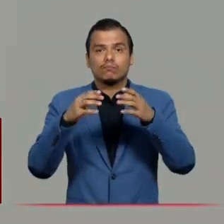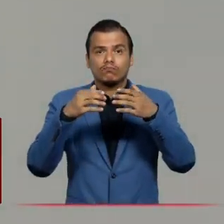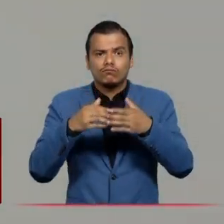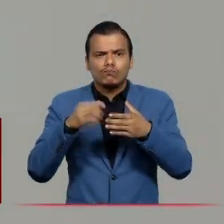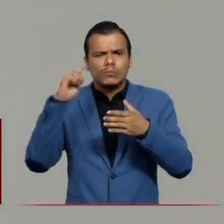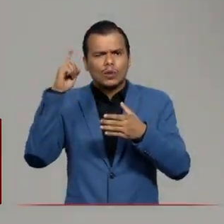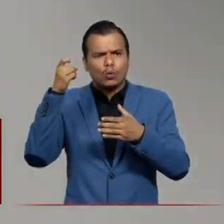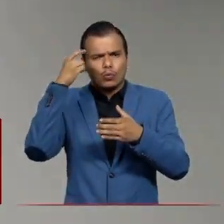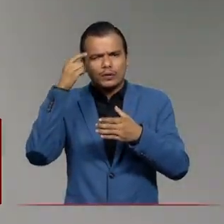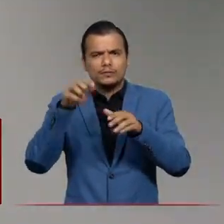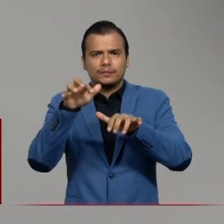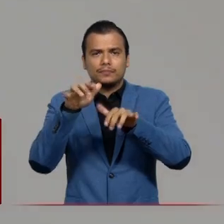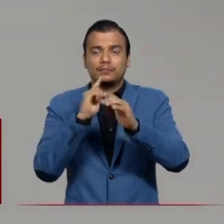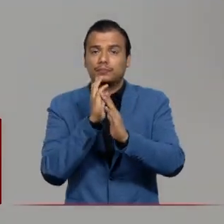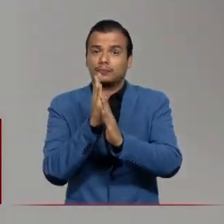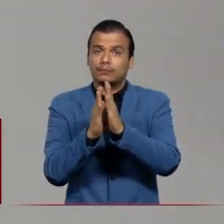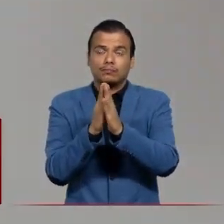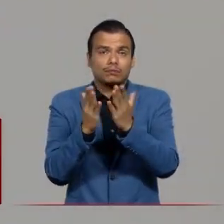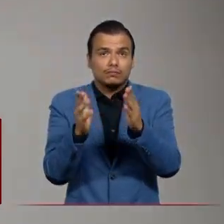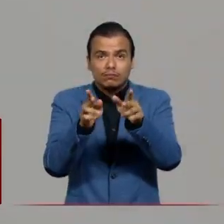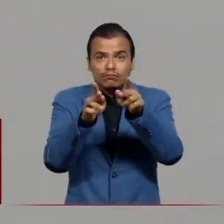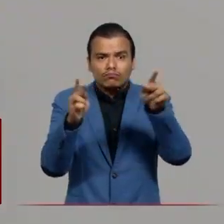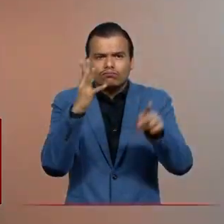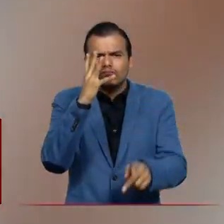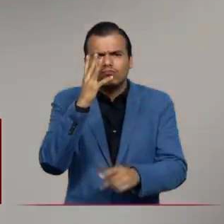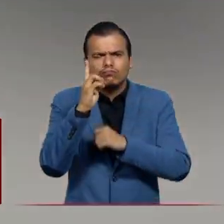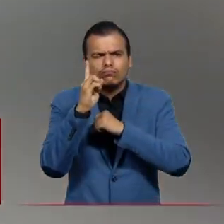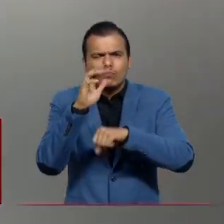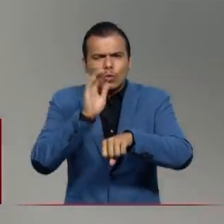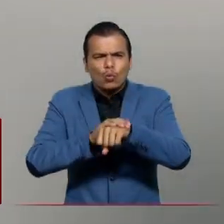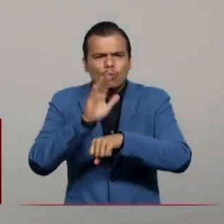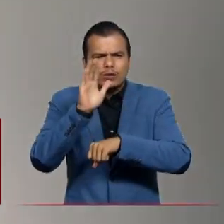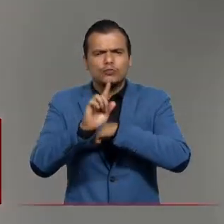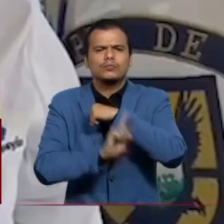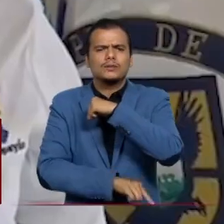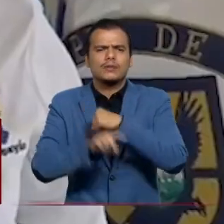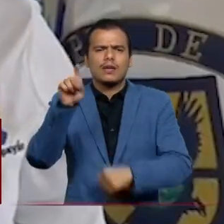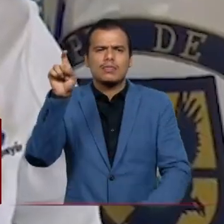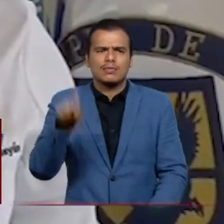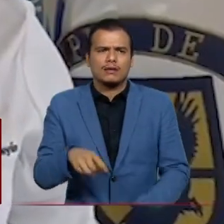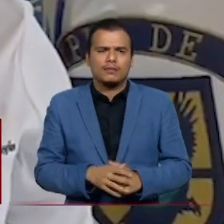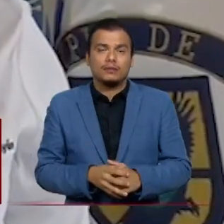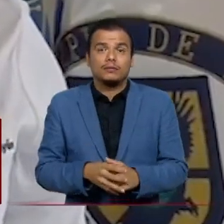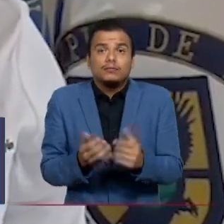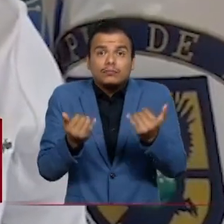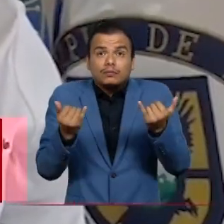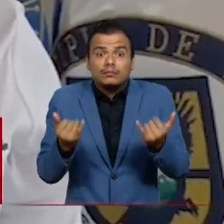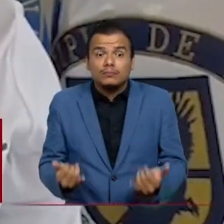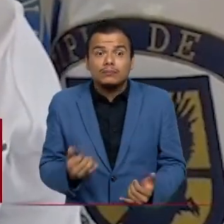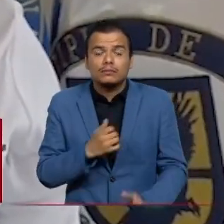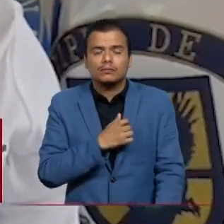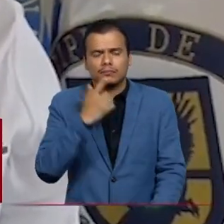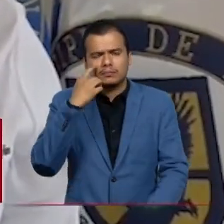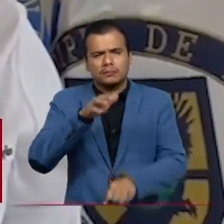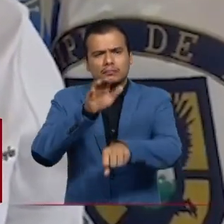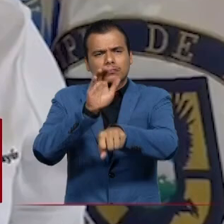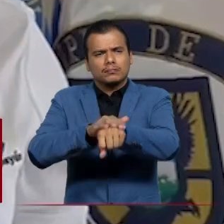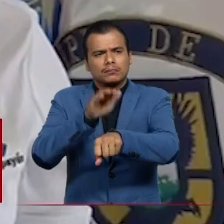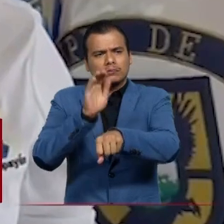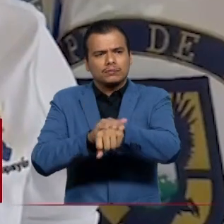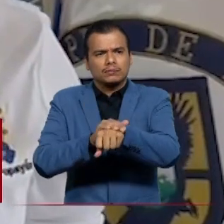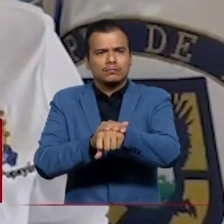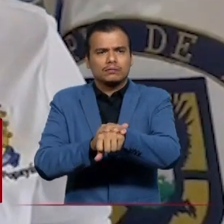Gobierno exigen que se aplique todo el peso de la ley a los responsables hacemos un llamado enfático a las